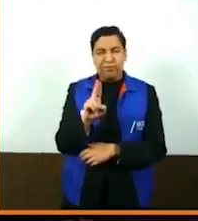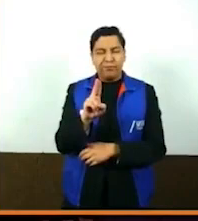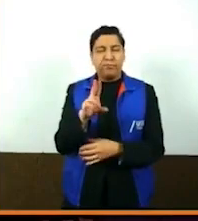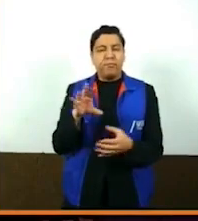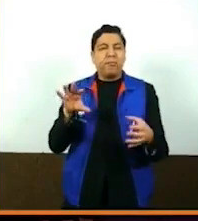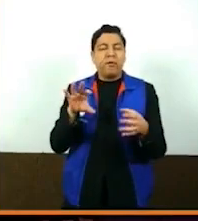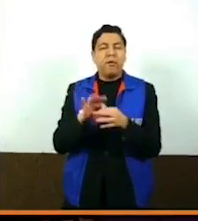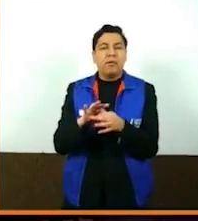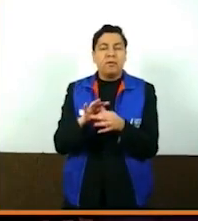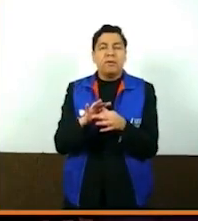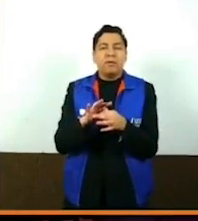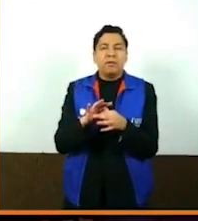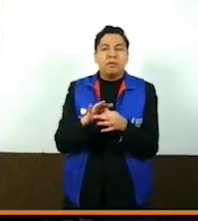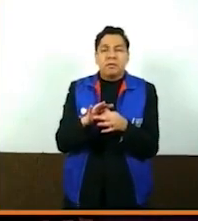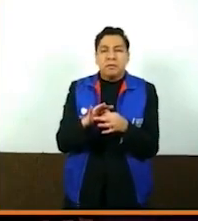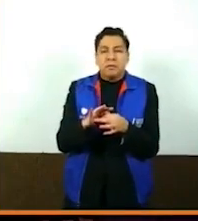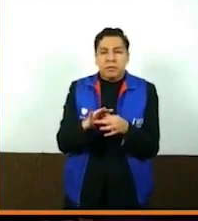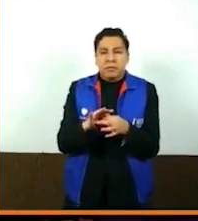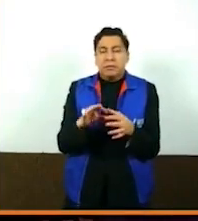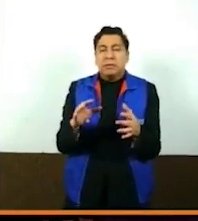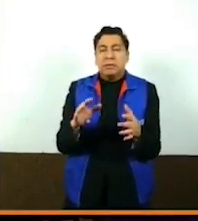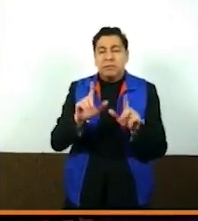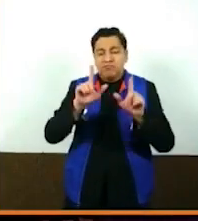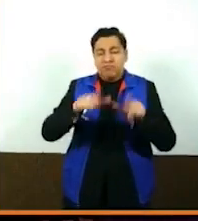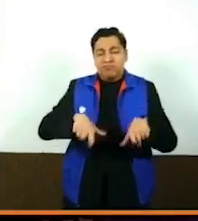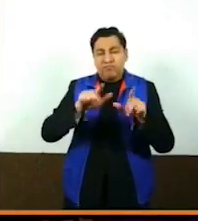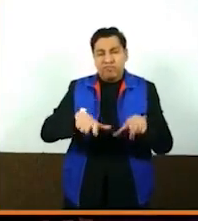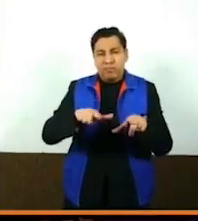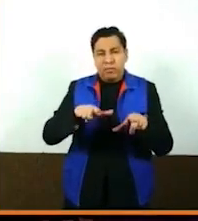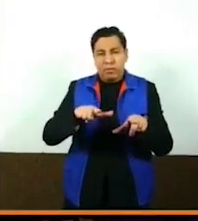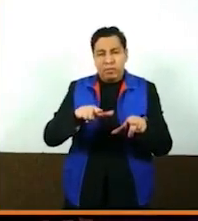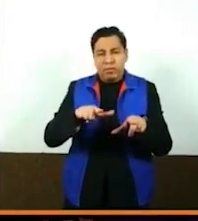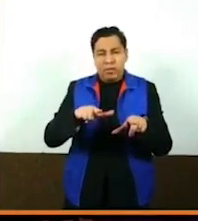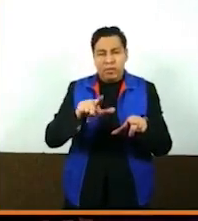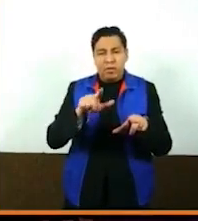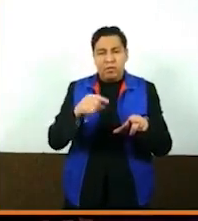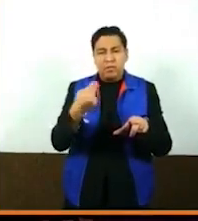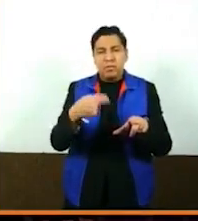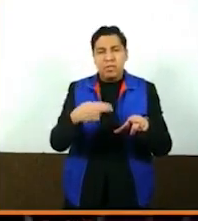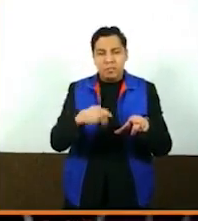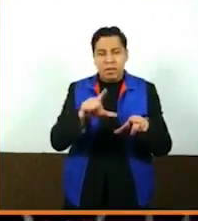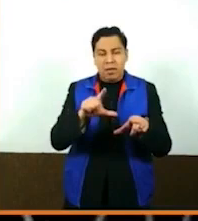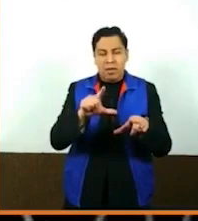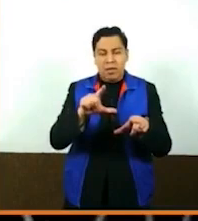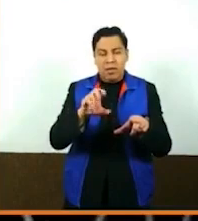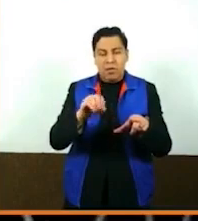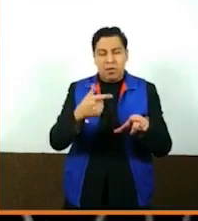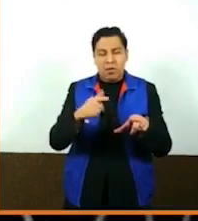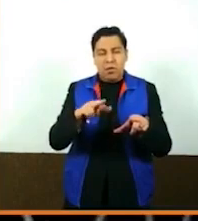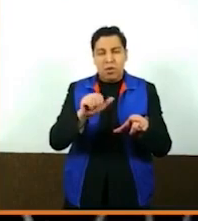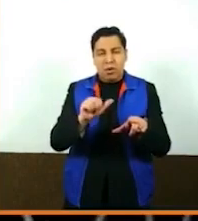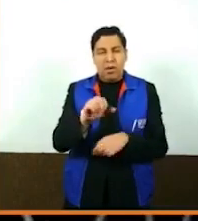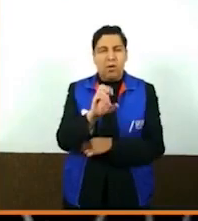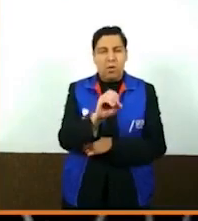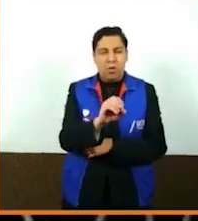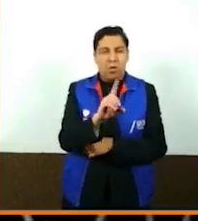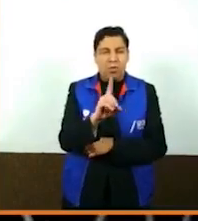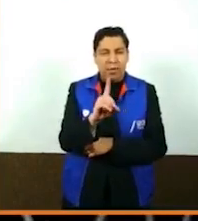Precisamente, creamos un sitio web que se llama Logra. Lo pueden encontrar como